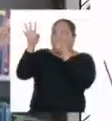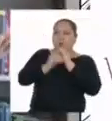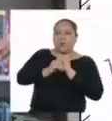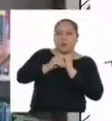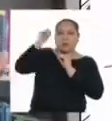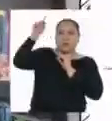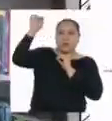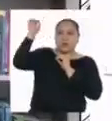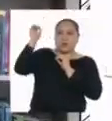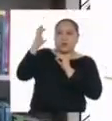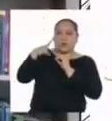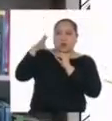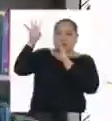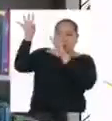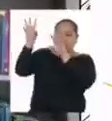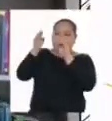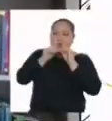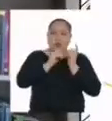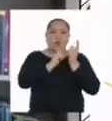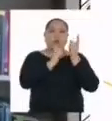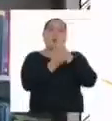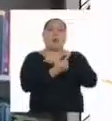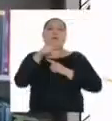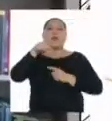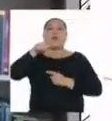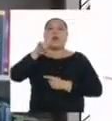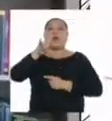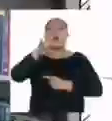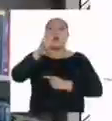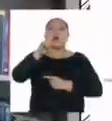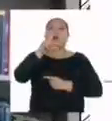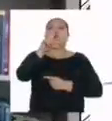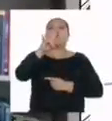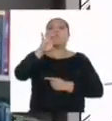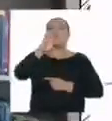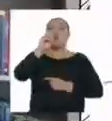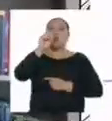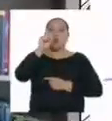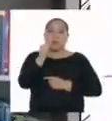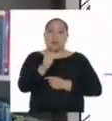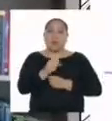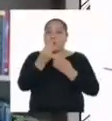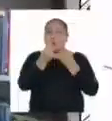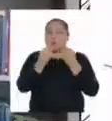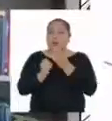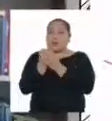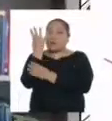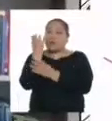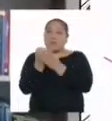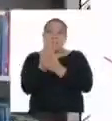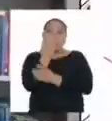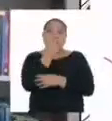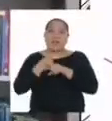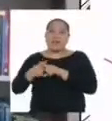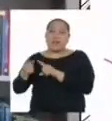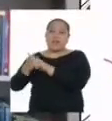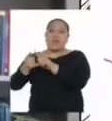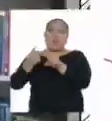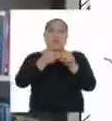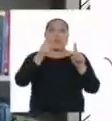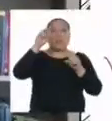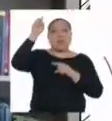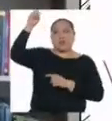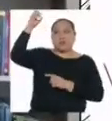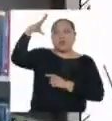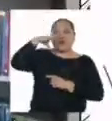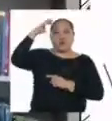sol y transformarlos a glucosa. Por otro lado, muchas plantas se han adaptado a distintas condiciones